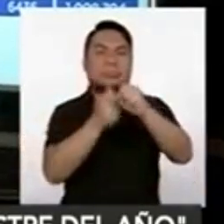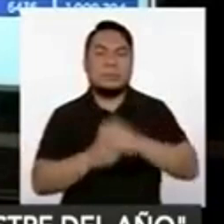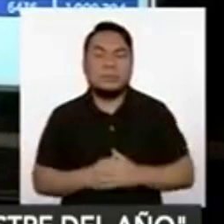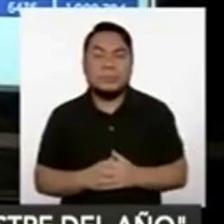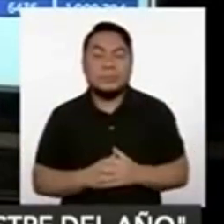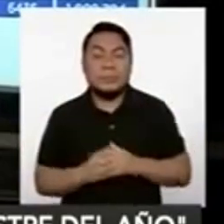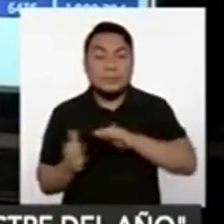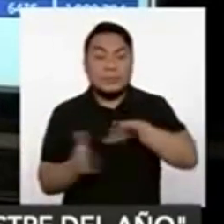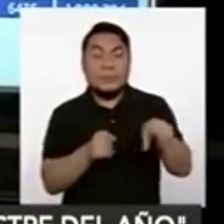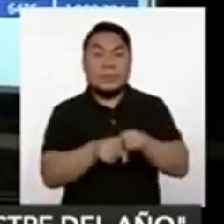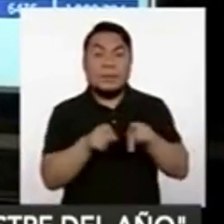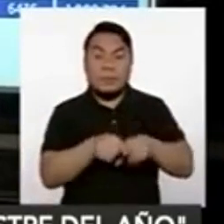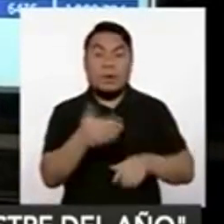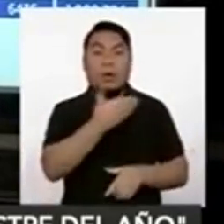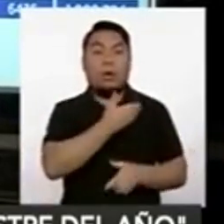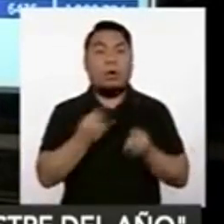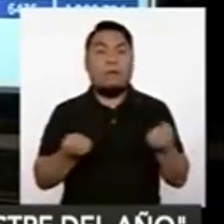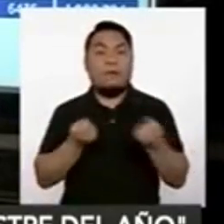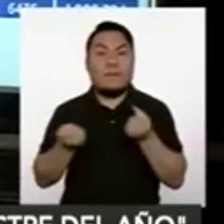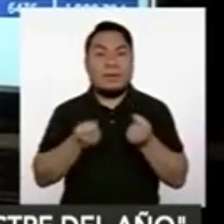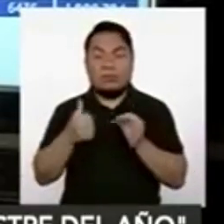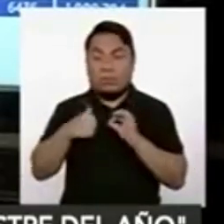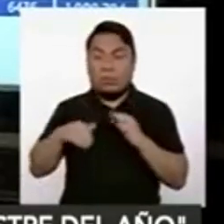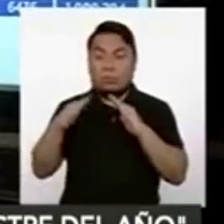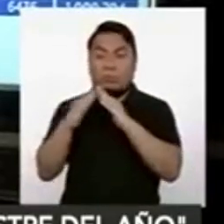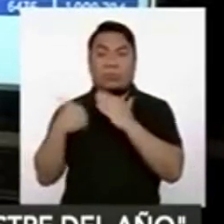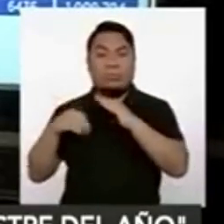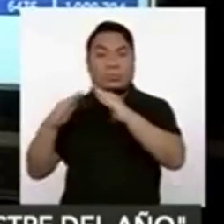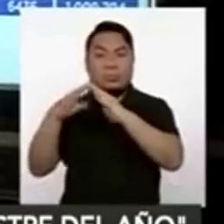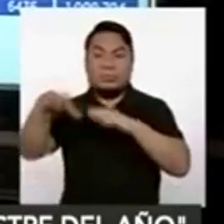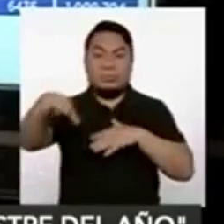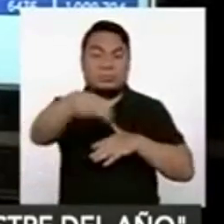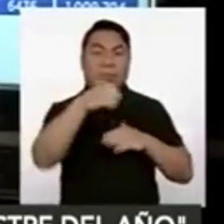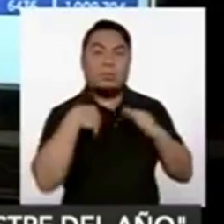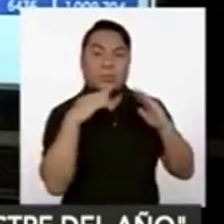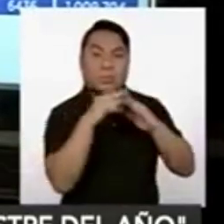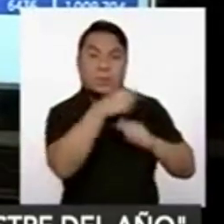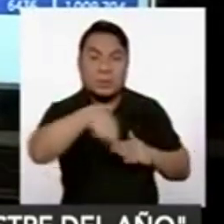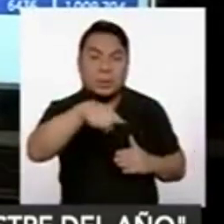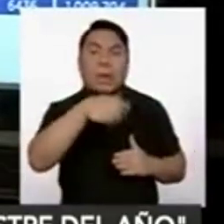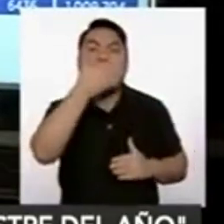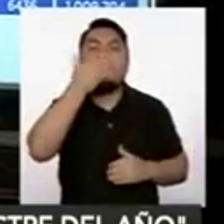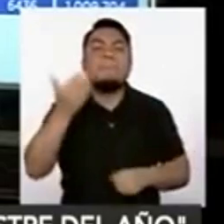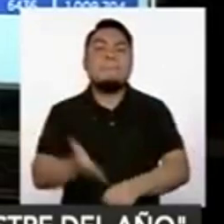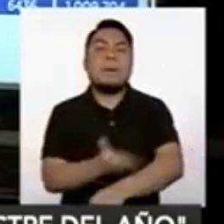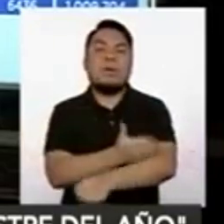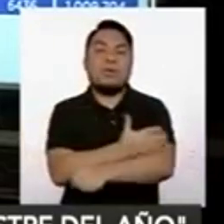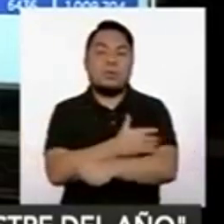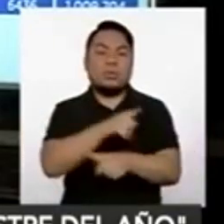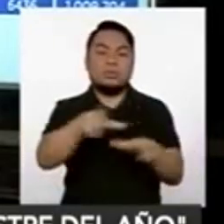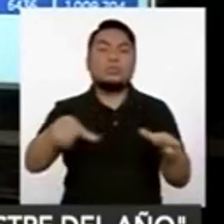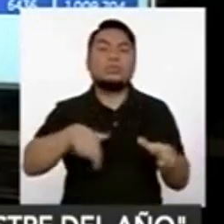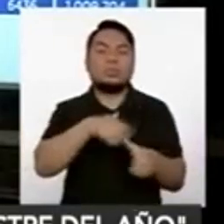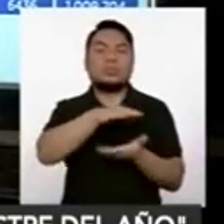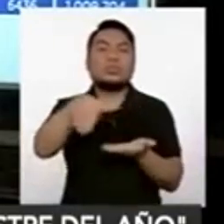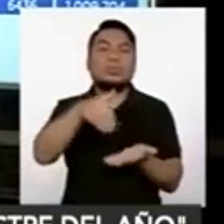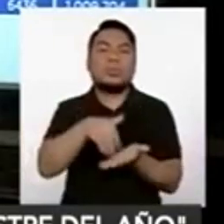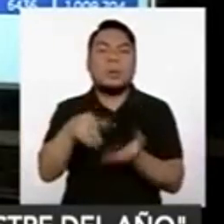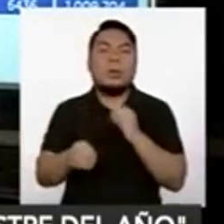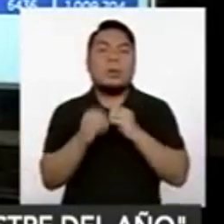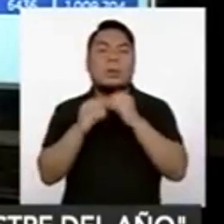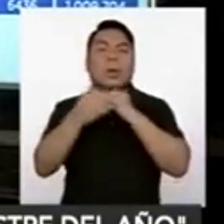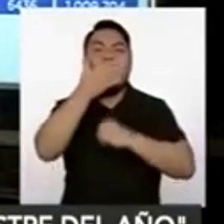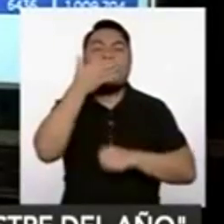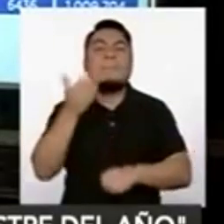con los gobiernos locales vamos a mejorar las ciudades a través de la construcción